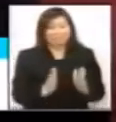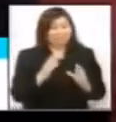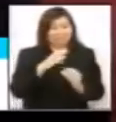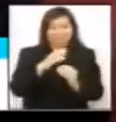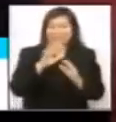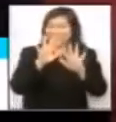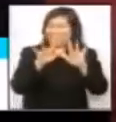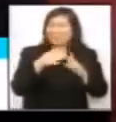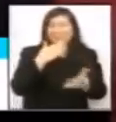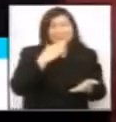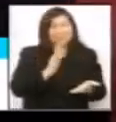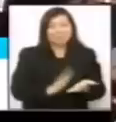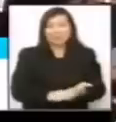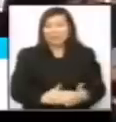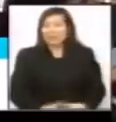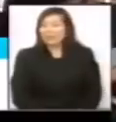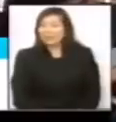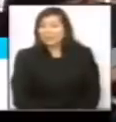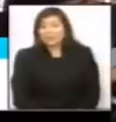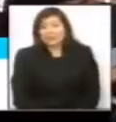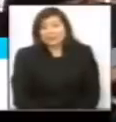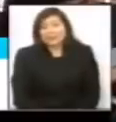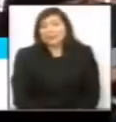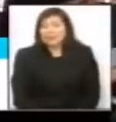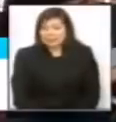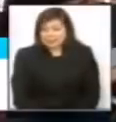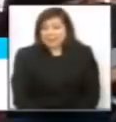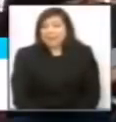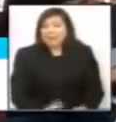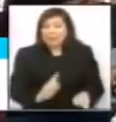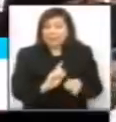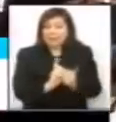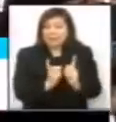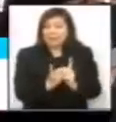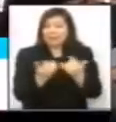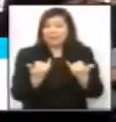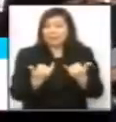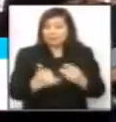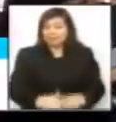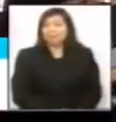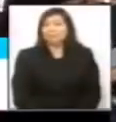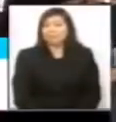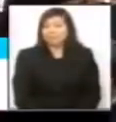ordenen esa redacción. Sí, congresista, lo están cambiando en este momento.